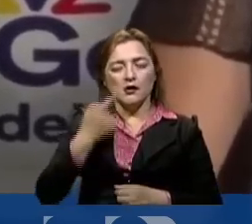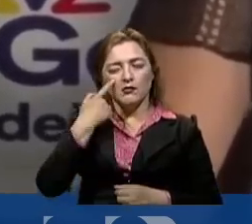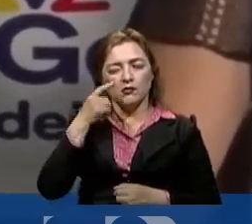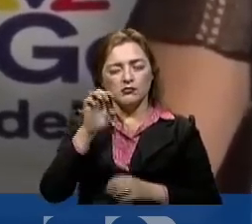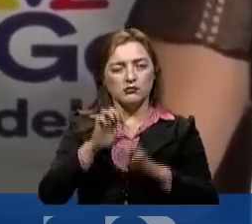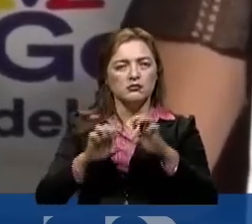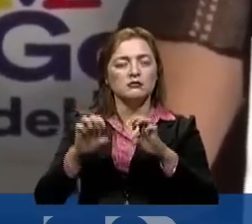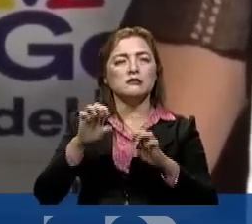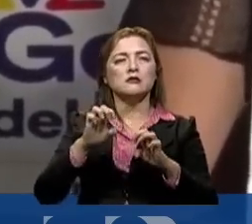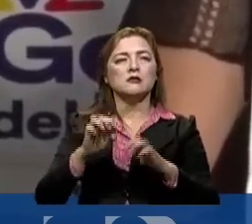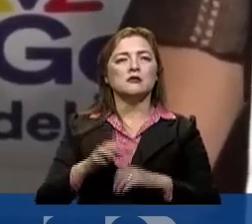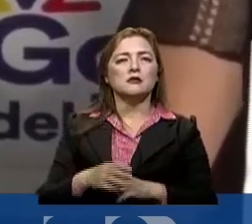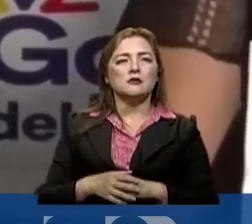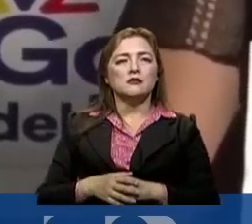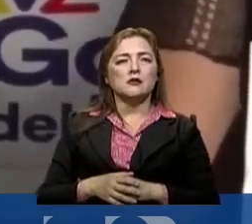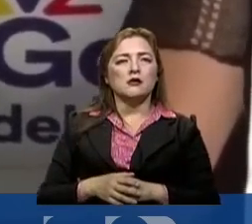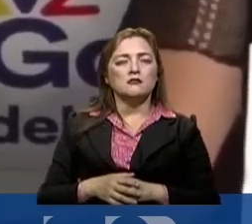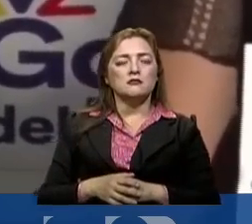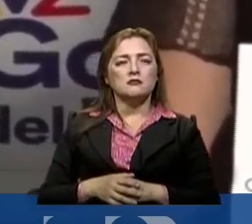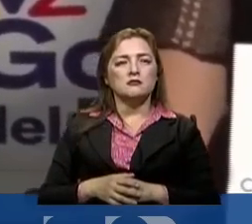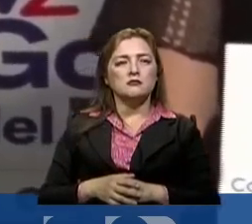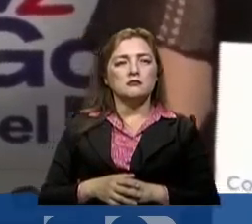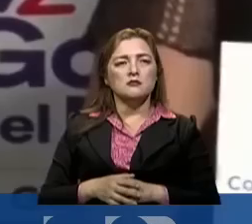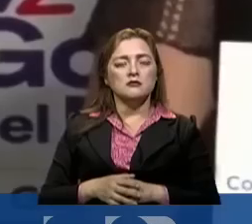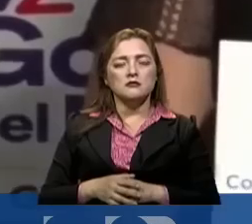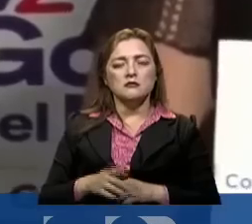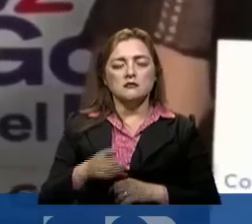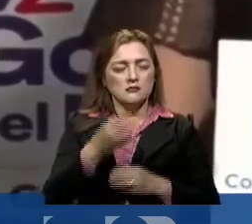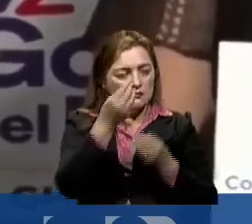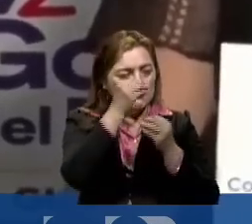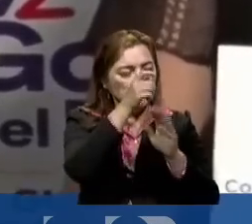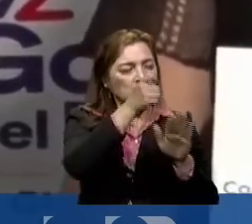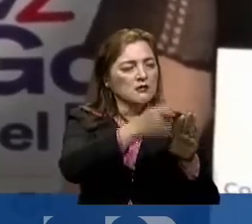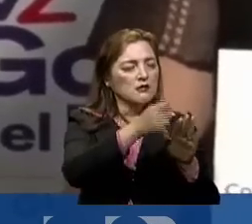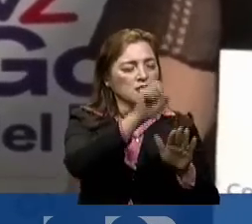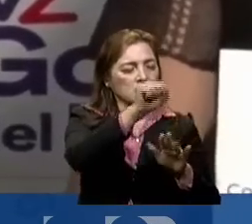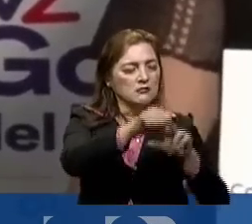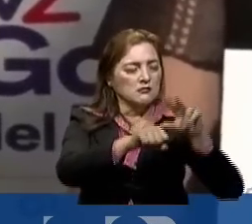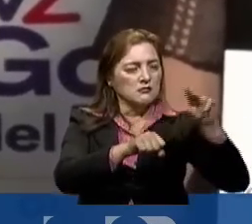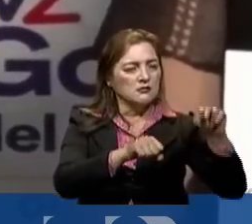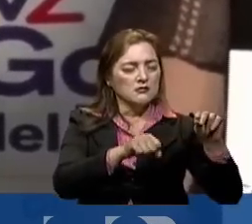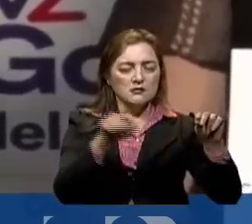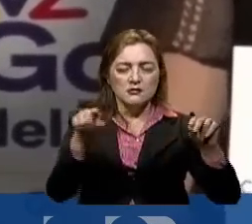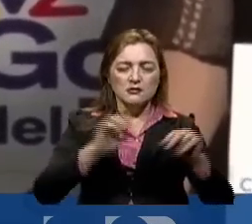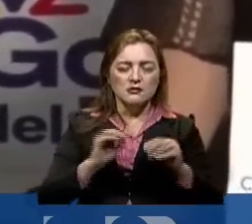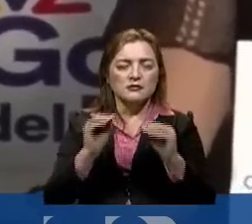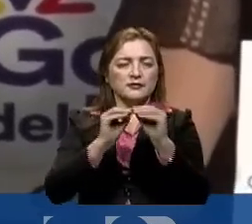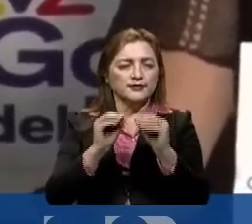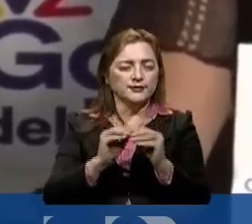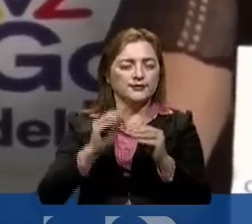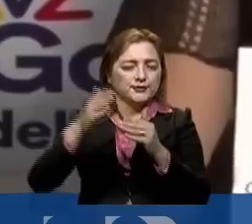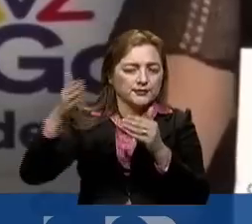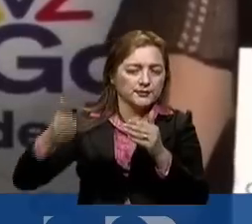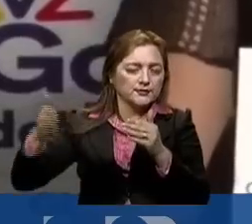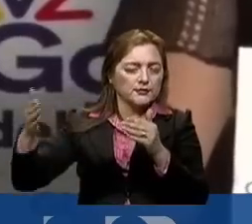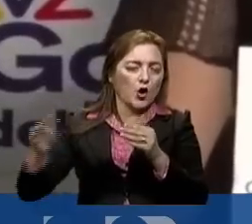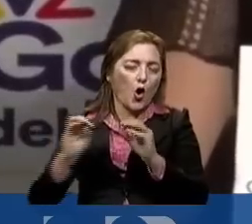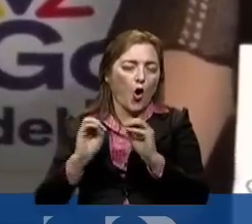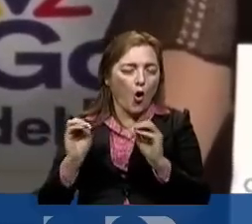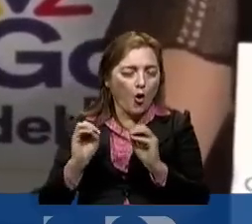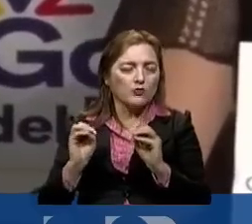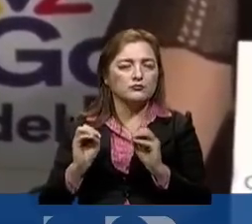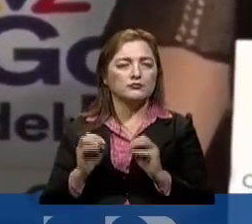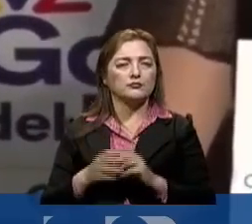mismo o previo a ello se pueda informar al juez si se requiere o no una ampliación adicional de tiempo o